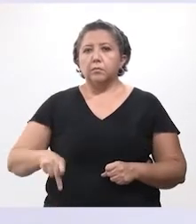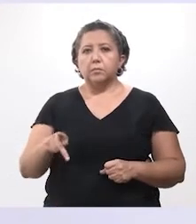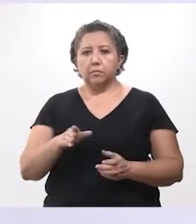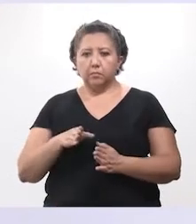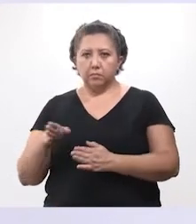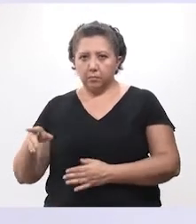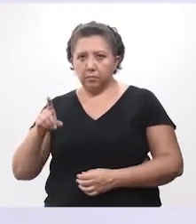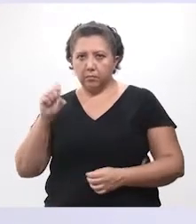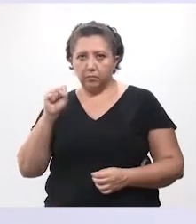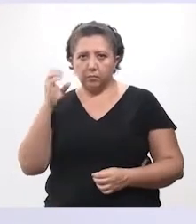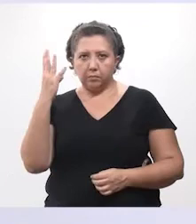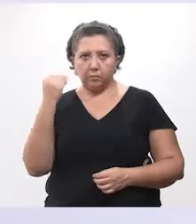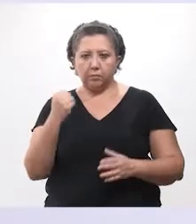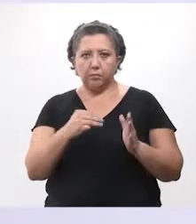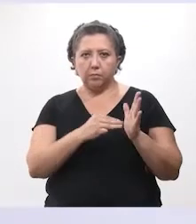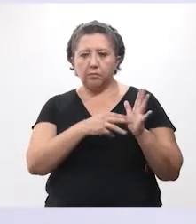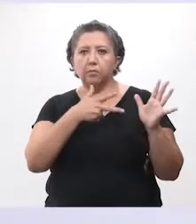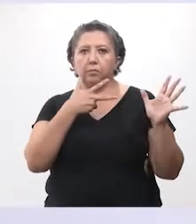públicos.